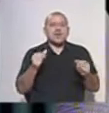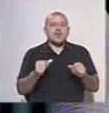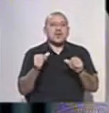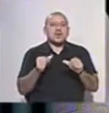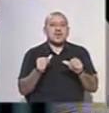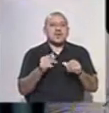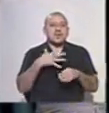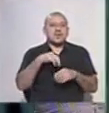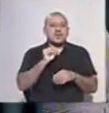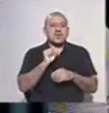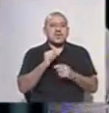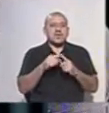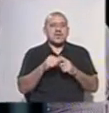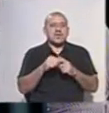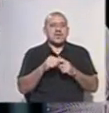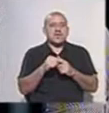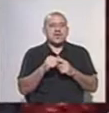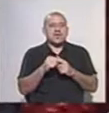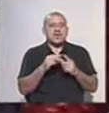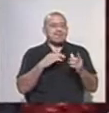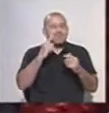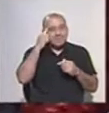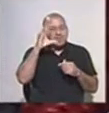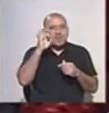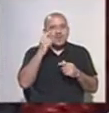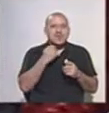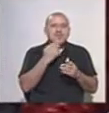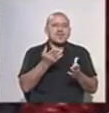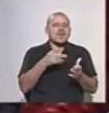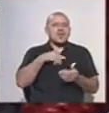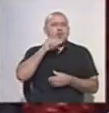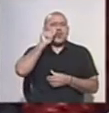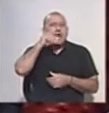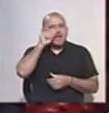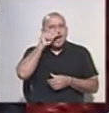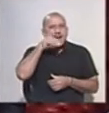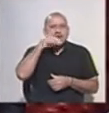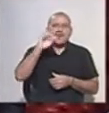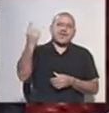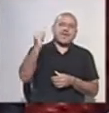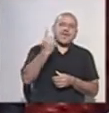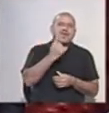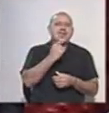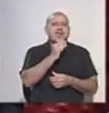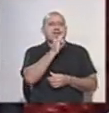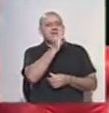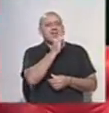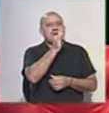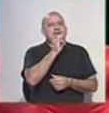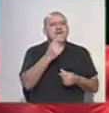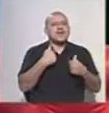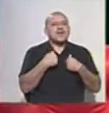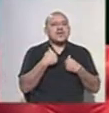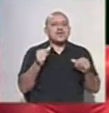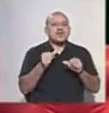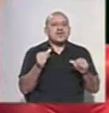más? ¿Cuál era el cumple central? Y no sé, vos hacías como de un canario que venía de no sé dónde, que no sé qué. Y yo hacía un